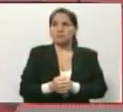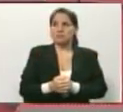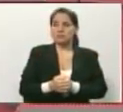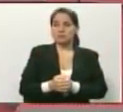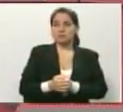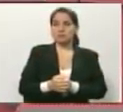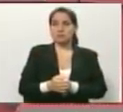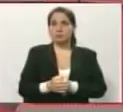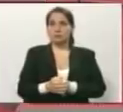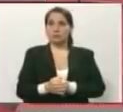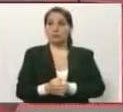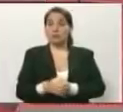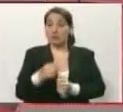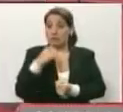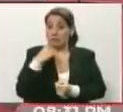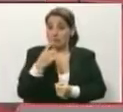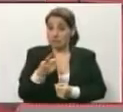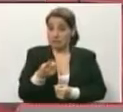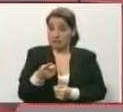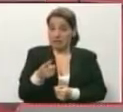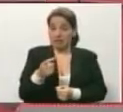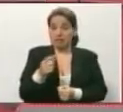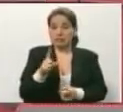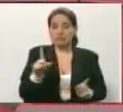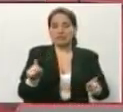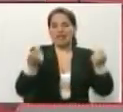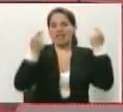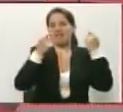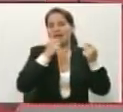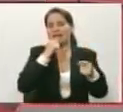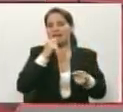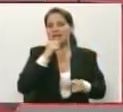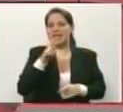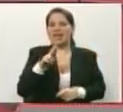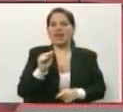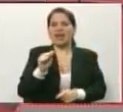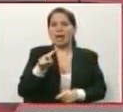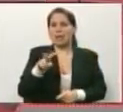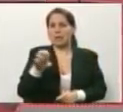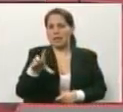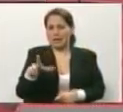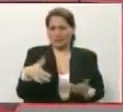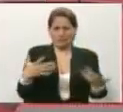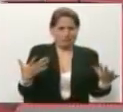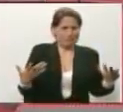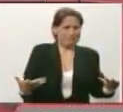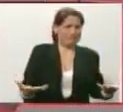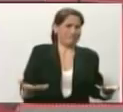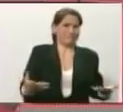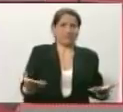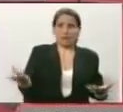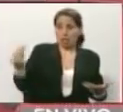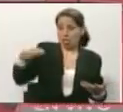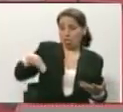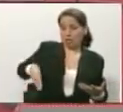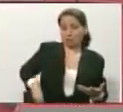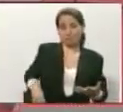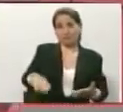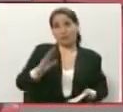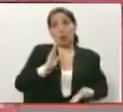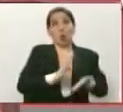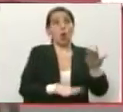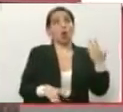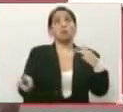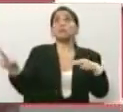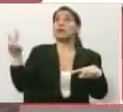Expertos. ¿No ve cómo dijeron? El que nos va a salvar es Ravel, carajo. Pónganle en medio al lado a Ravel, porque usted es que lo agarra, se lo mete en el bolsillo...